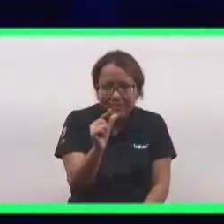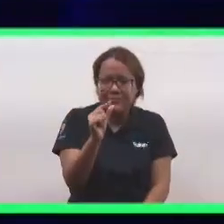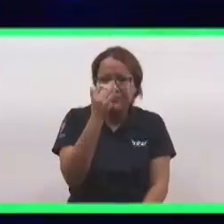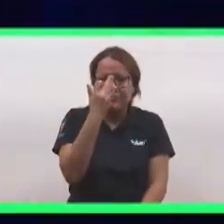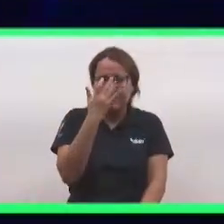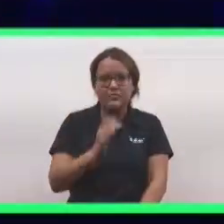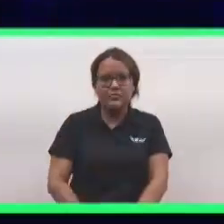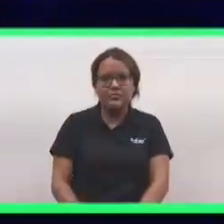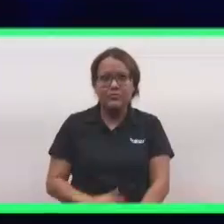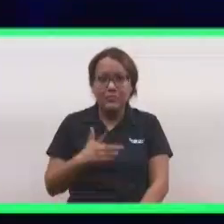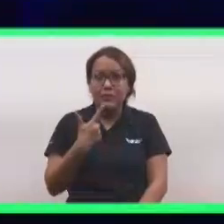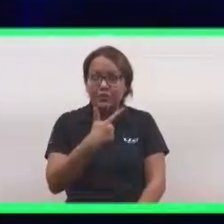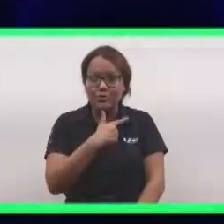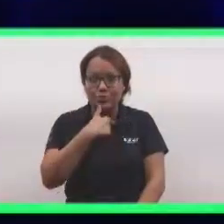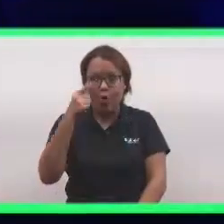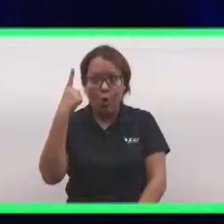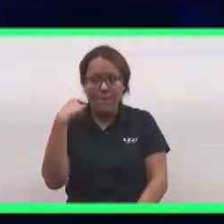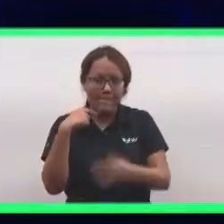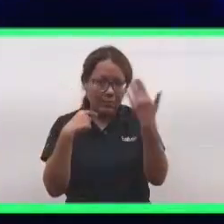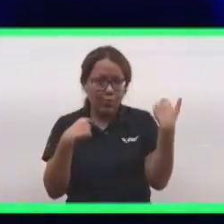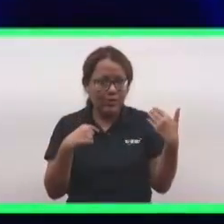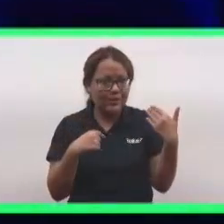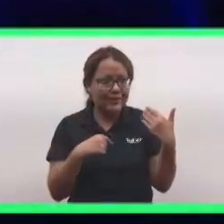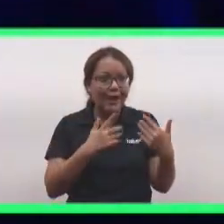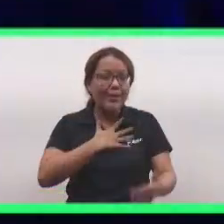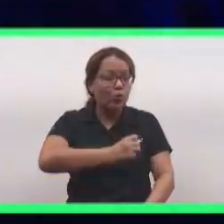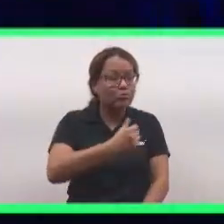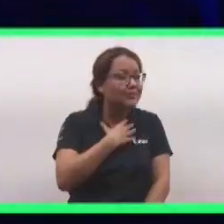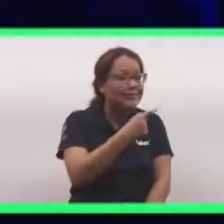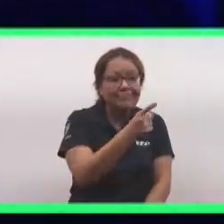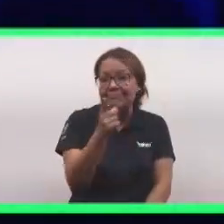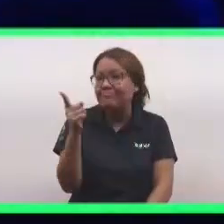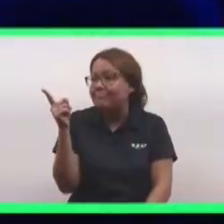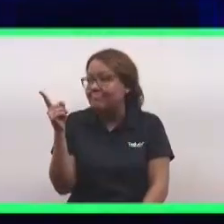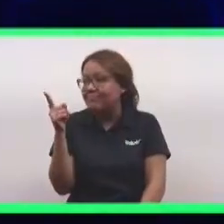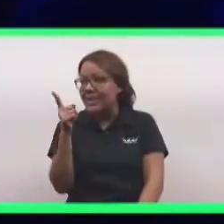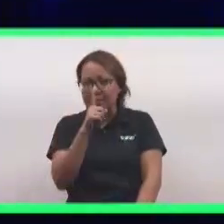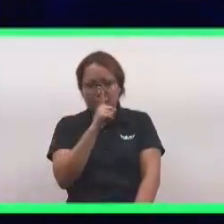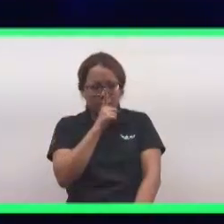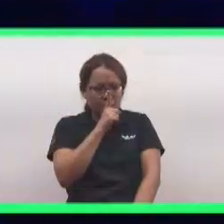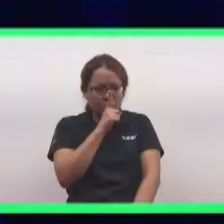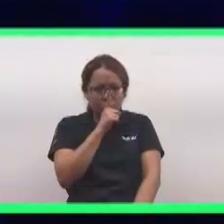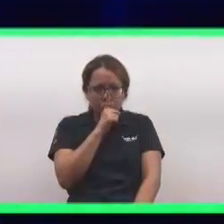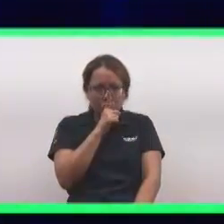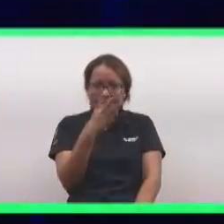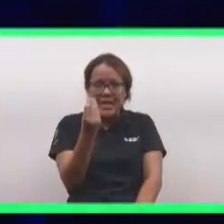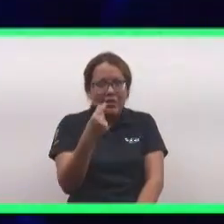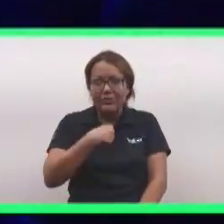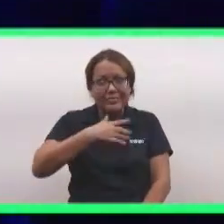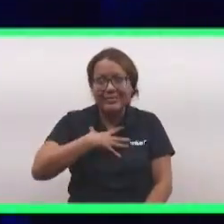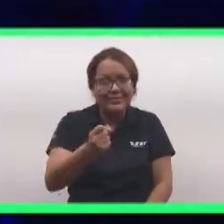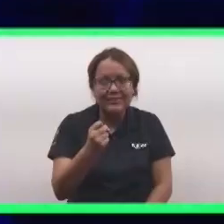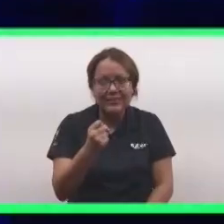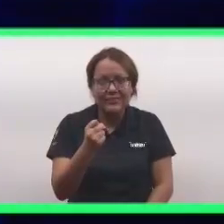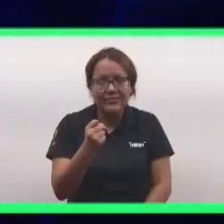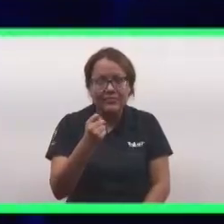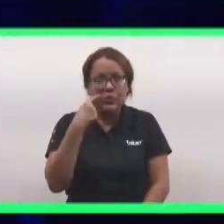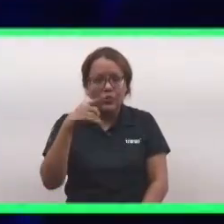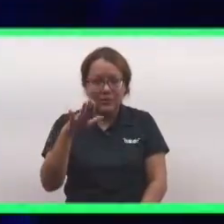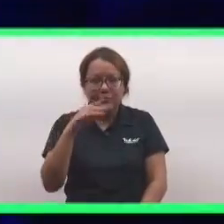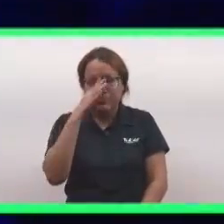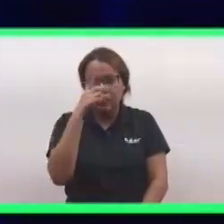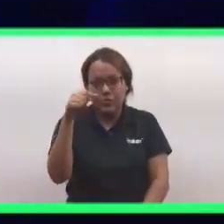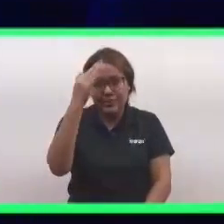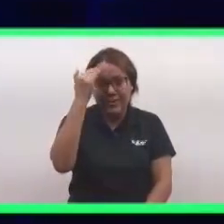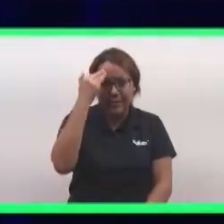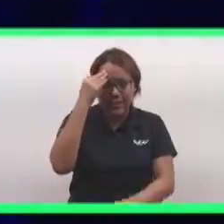pasa es como a los hombres nos fascina el ruido, le tenemos miedo al silencio. Dios utilizó el silencio